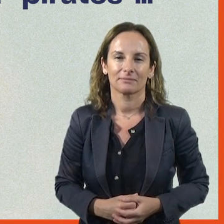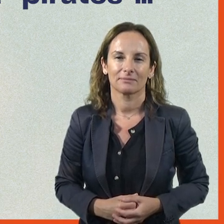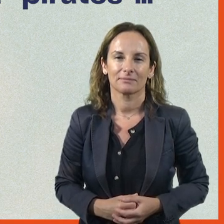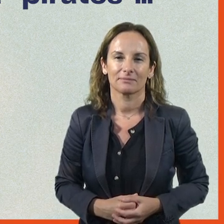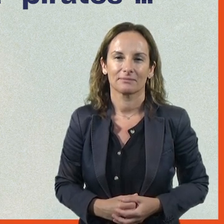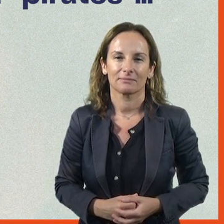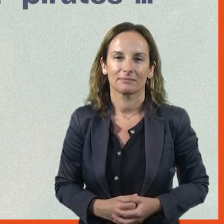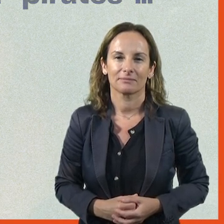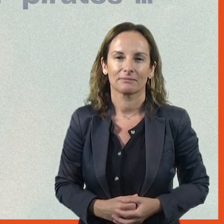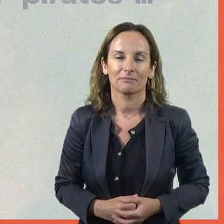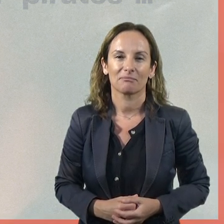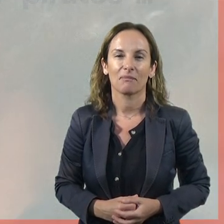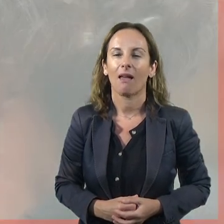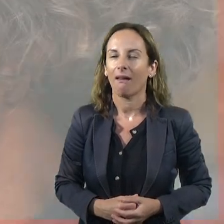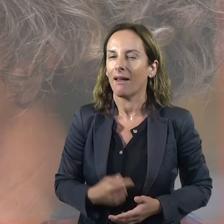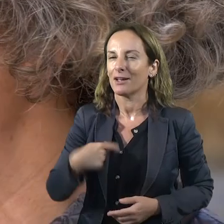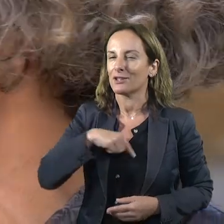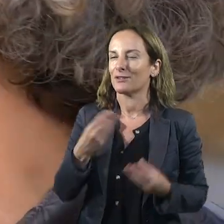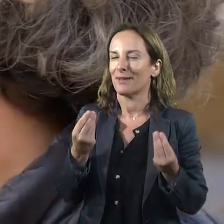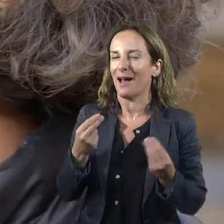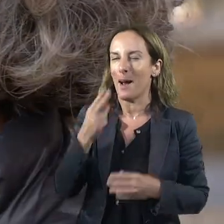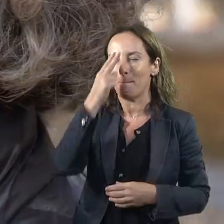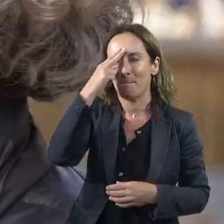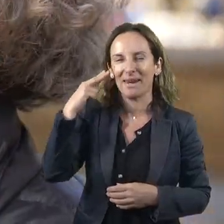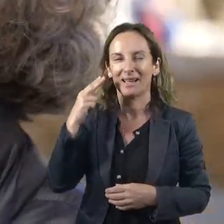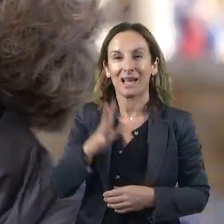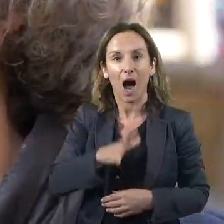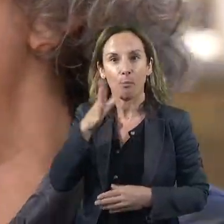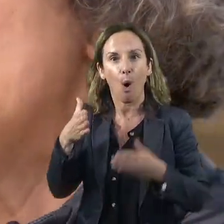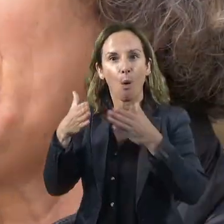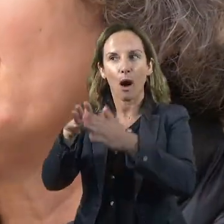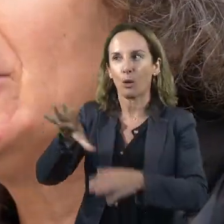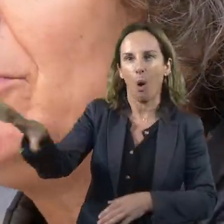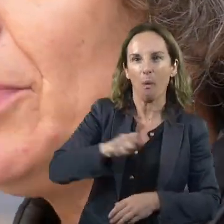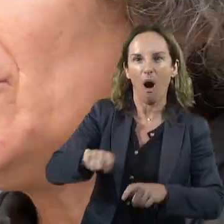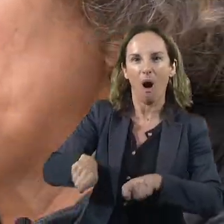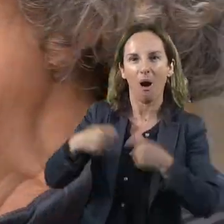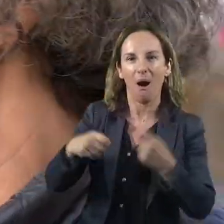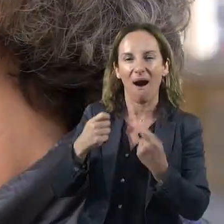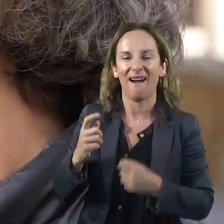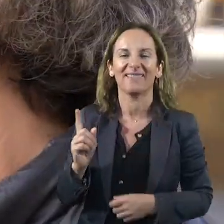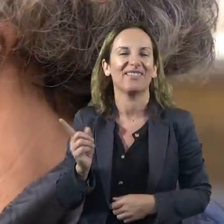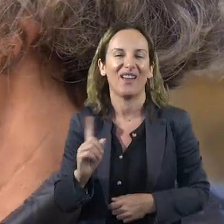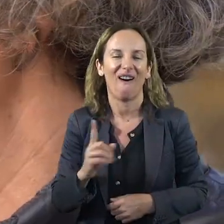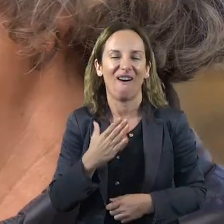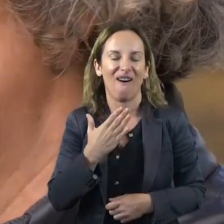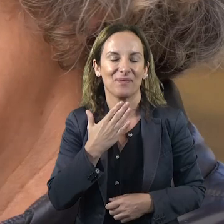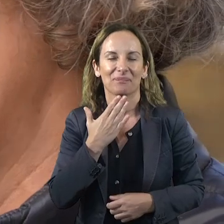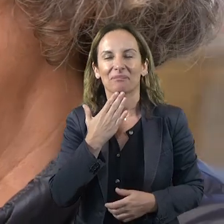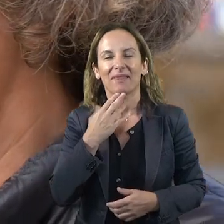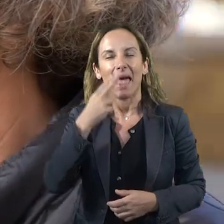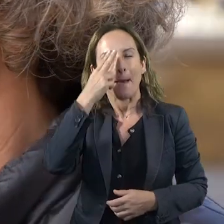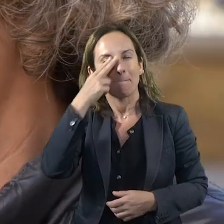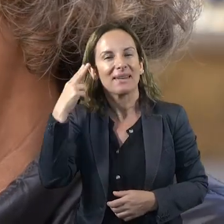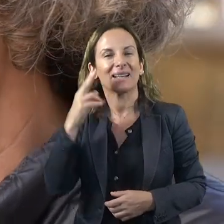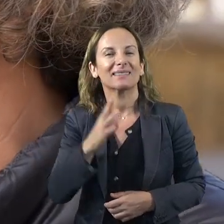No en el sentido de que vamos y atracamos barcos y los destrozamos, y no, pero sí un poco piratas en un sentido más divertido,